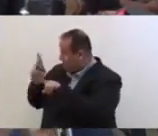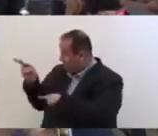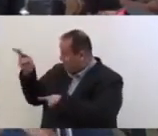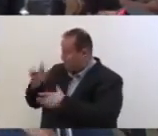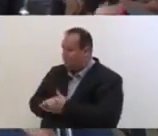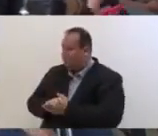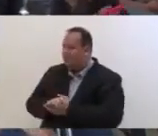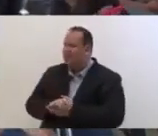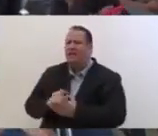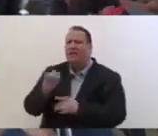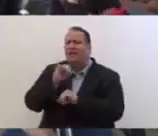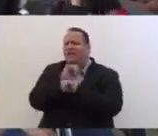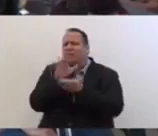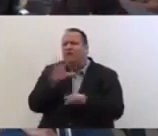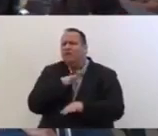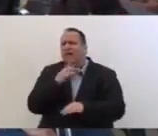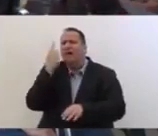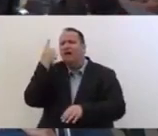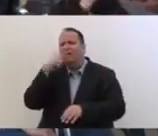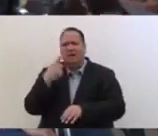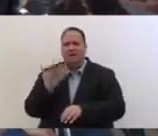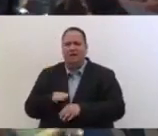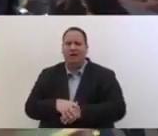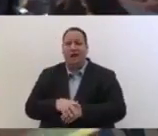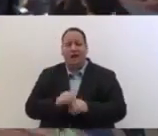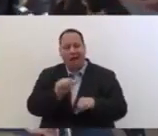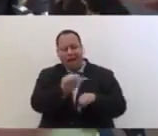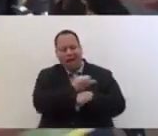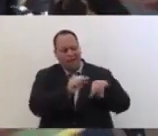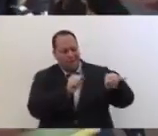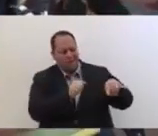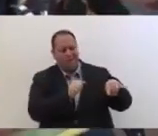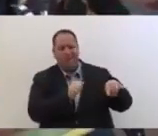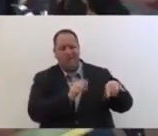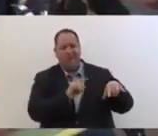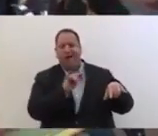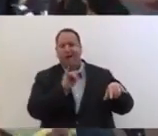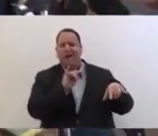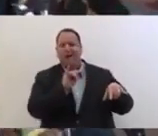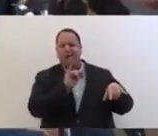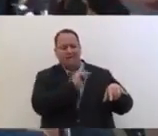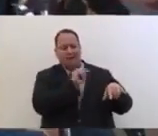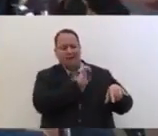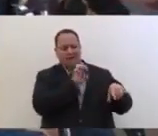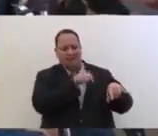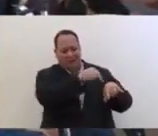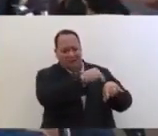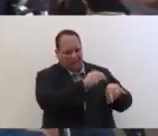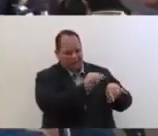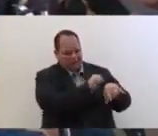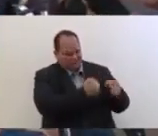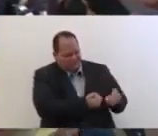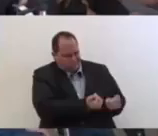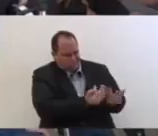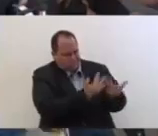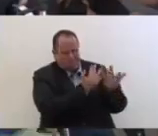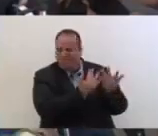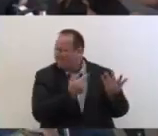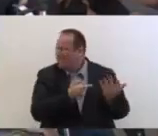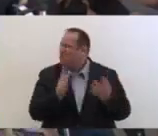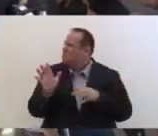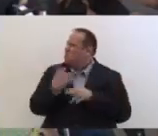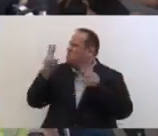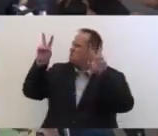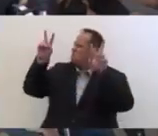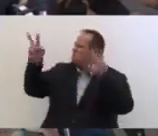también, ¿qué información se tiene sobre la quema de una camioneta en la carretera Tecate-Ensenada, ya que este tema se ha manejado